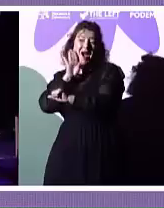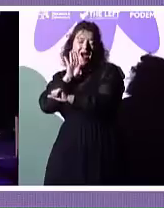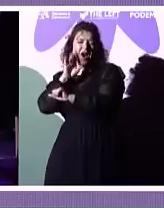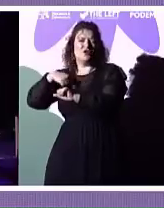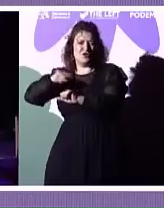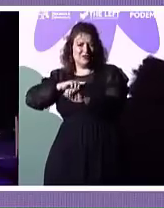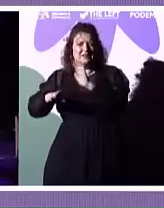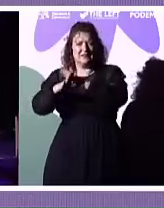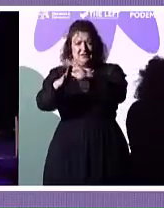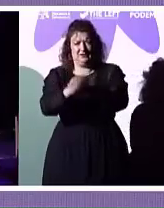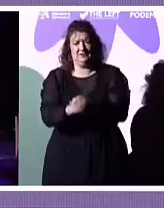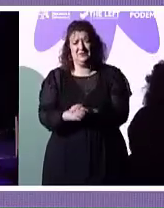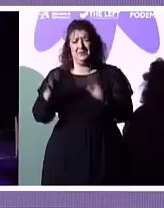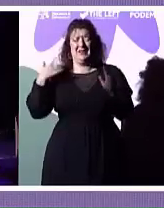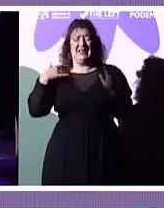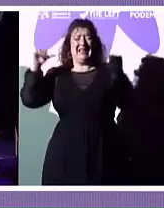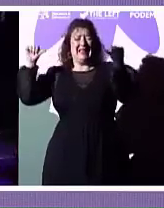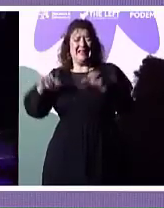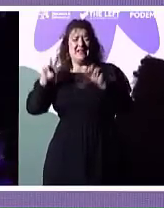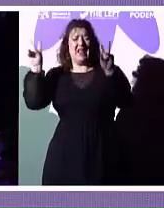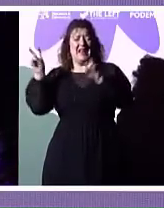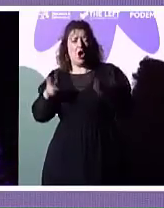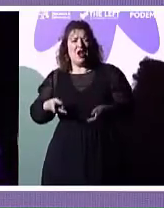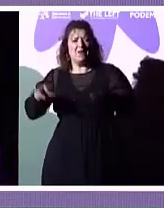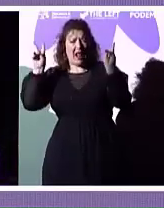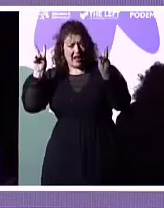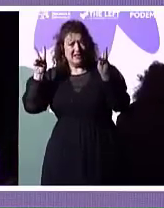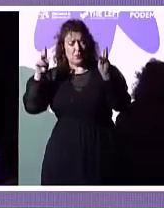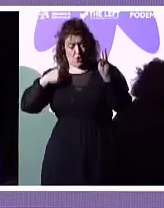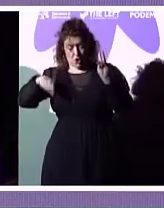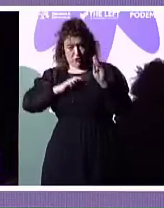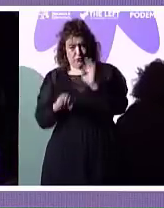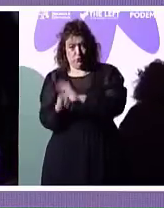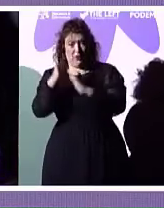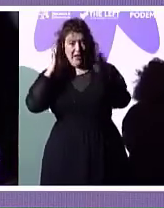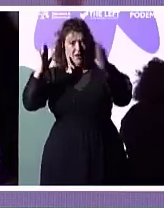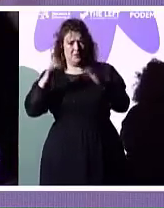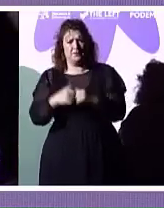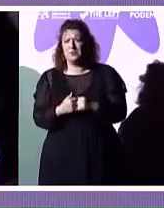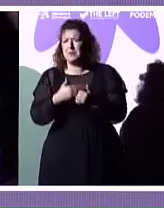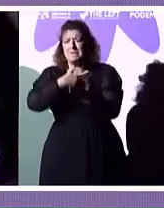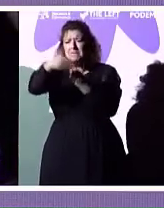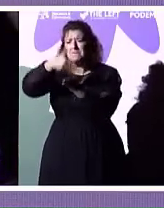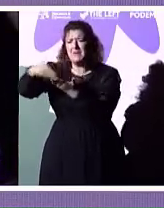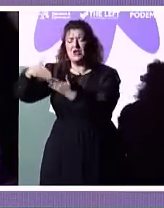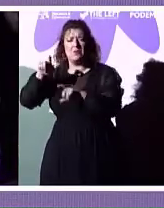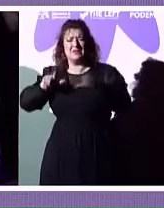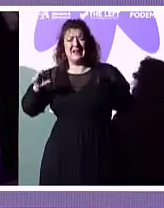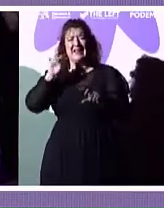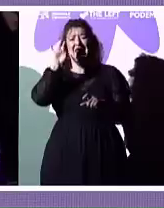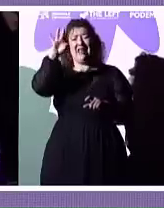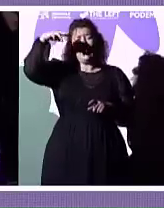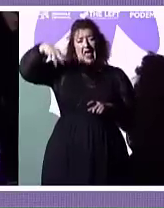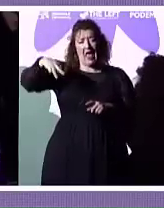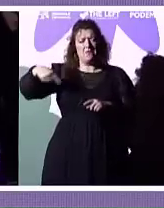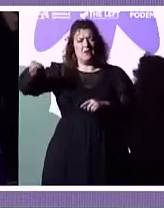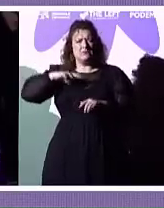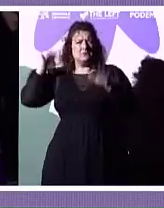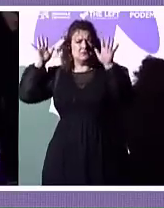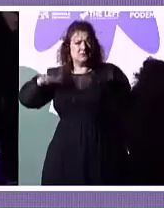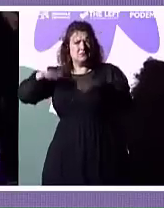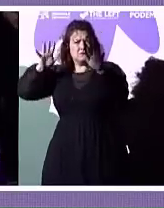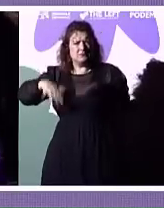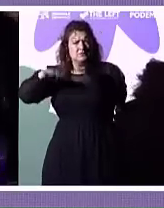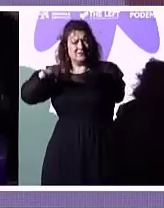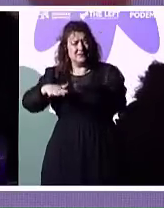una profunda crisis del neoliberalismo y millones de personas salimos a la calle el 15m en una alianza